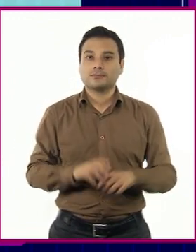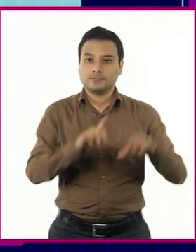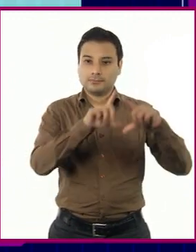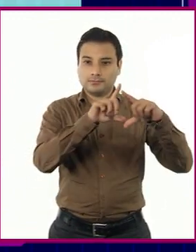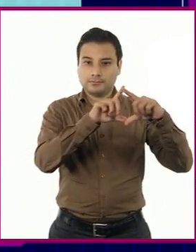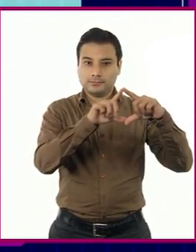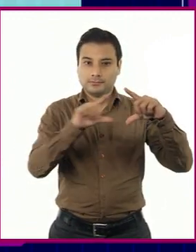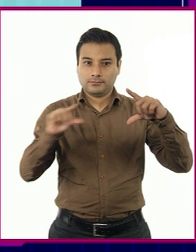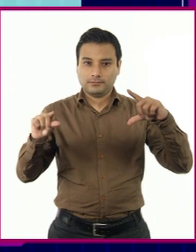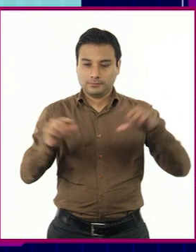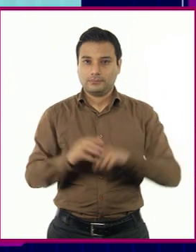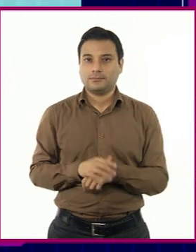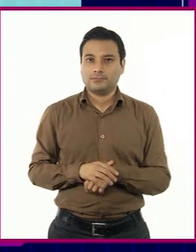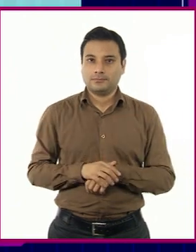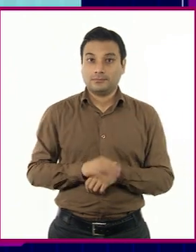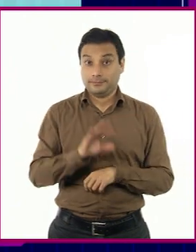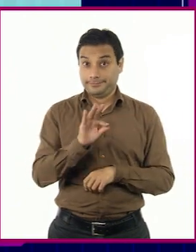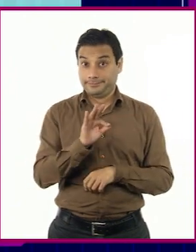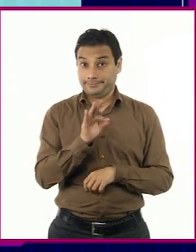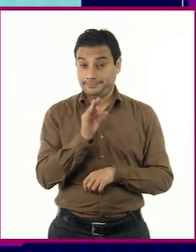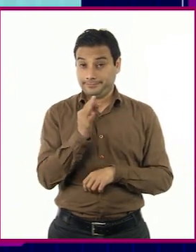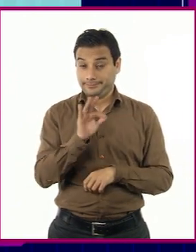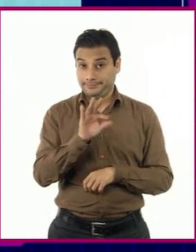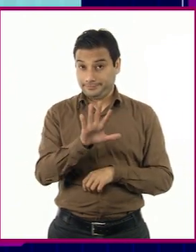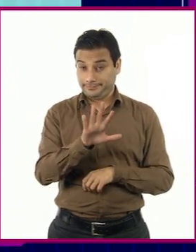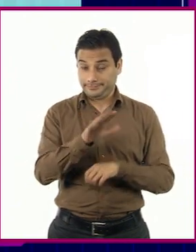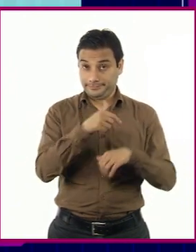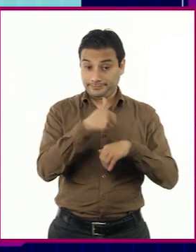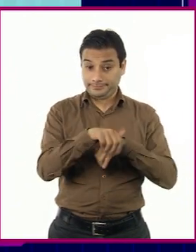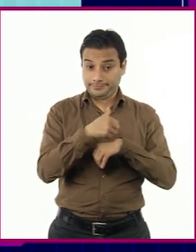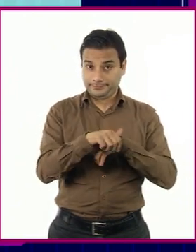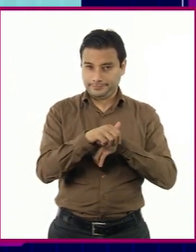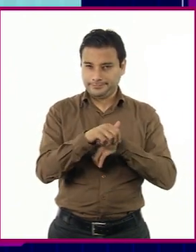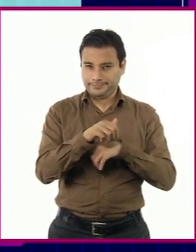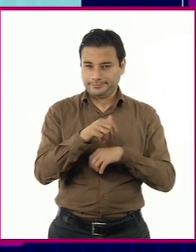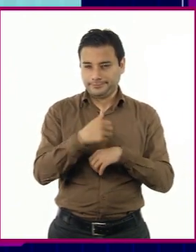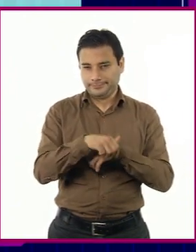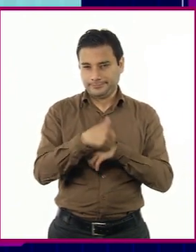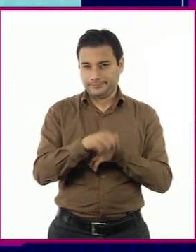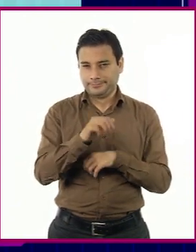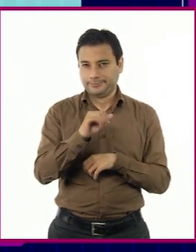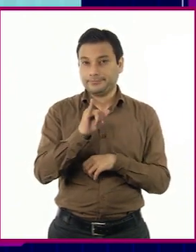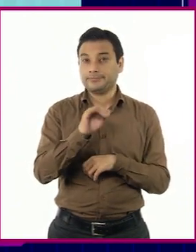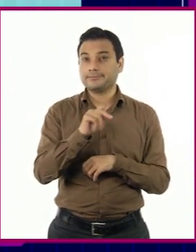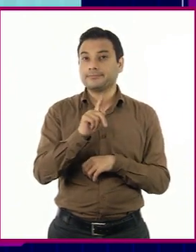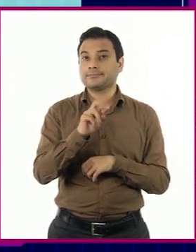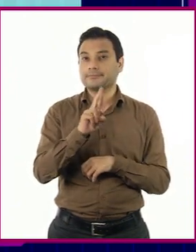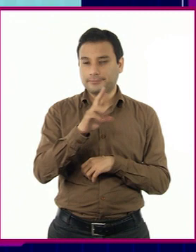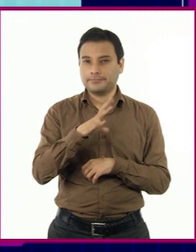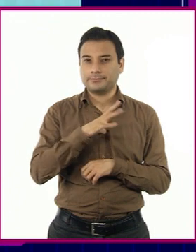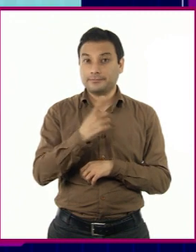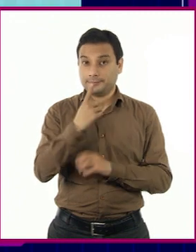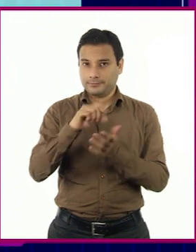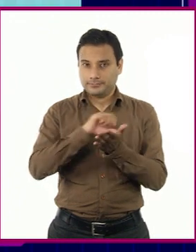Como son 45 datos, que es un número impar, solo habrá un dato a la mitad, y